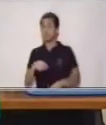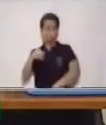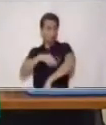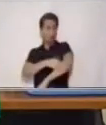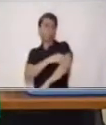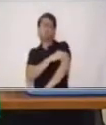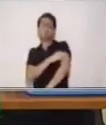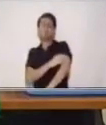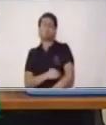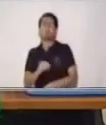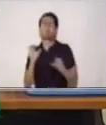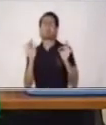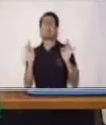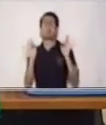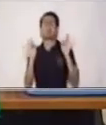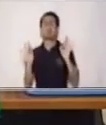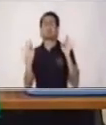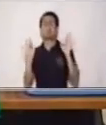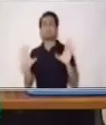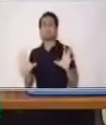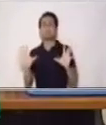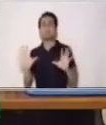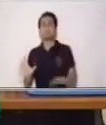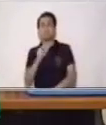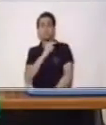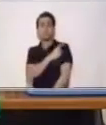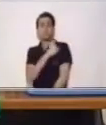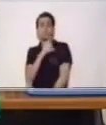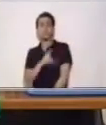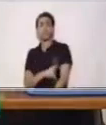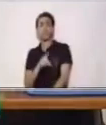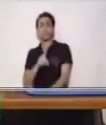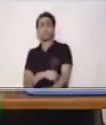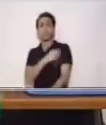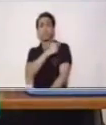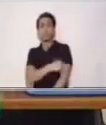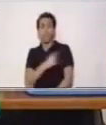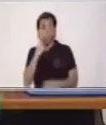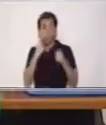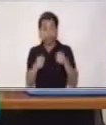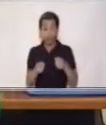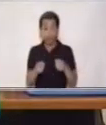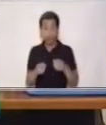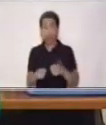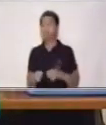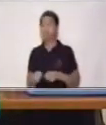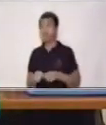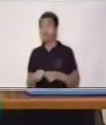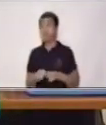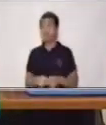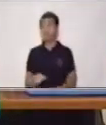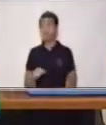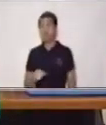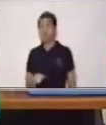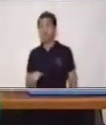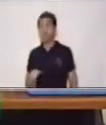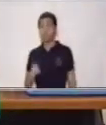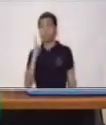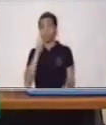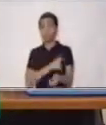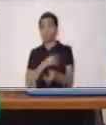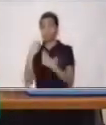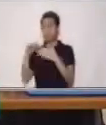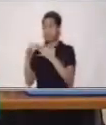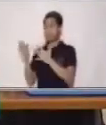delicada, que el médico de guardia no atendió. A un viejo cirujano llamaron con urgencia